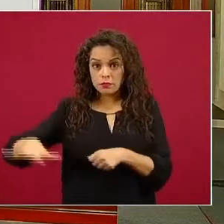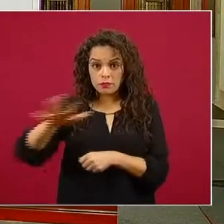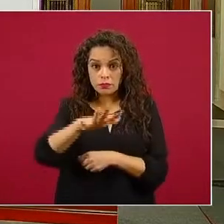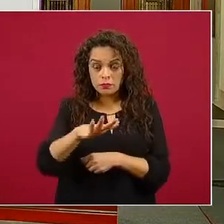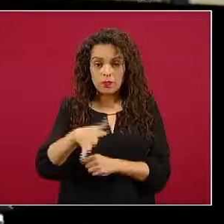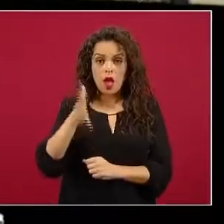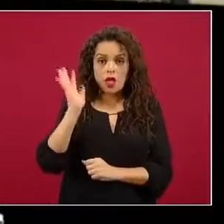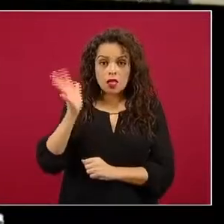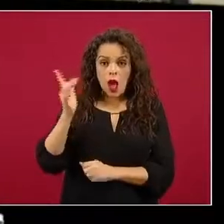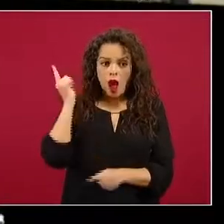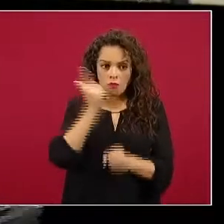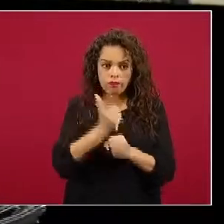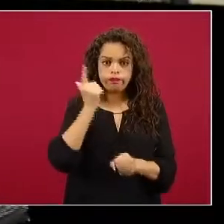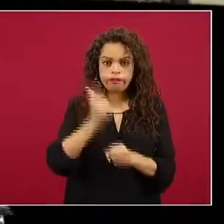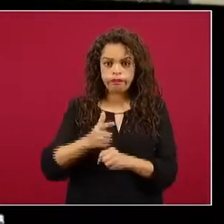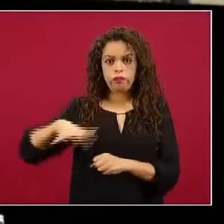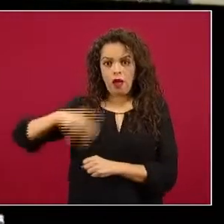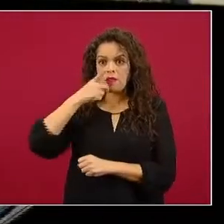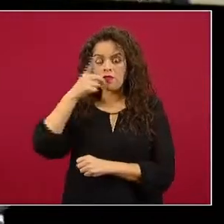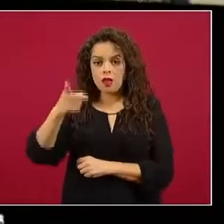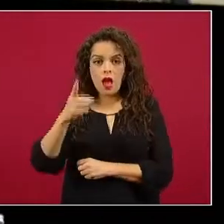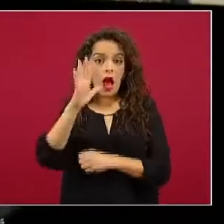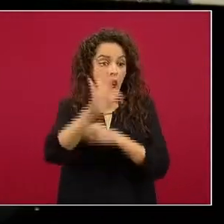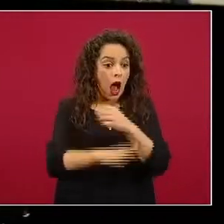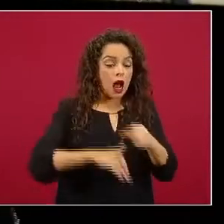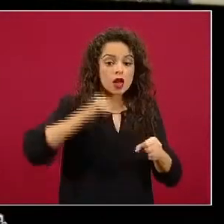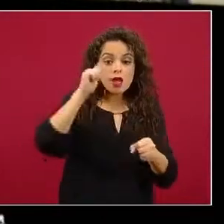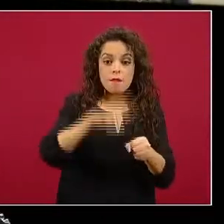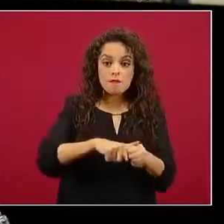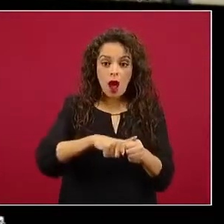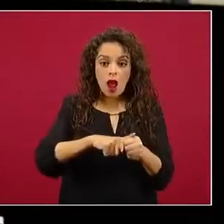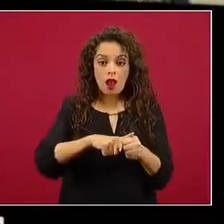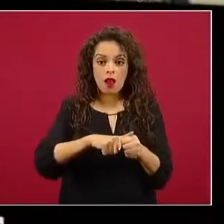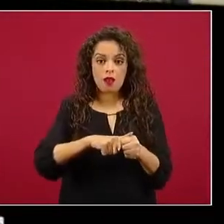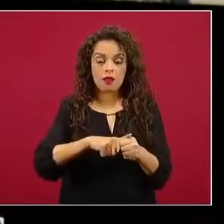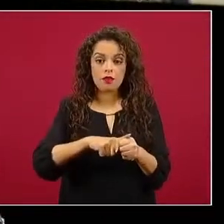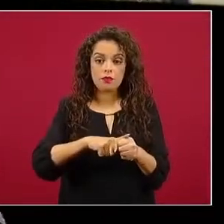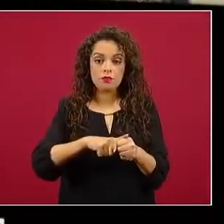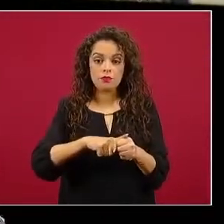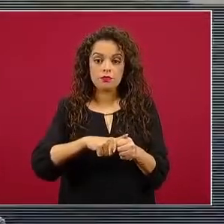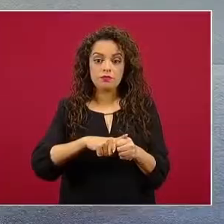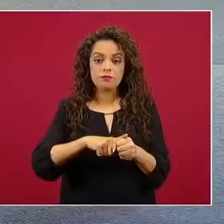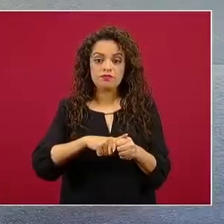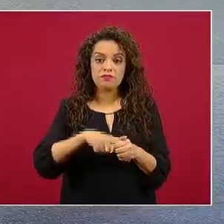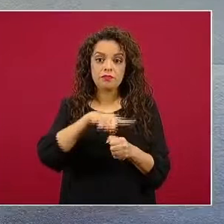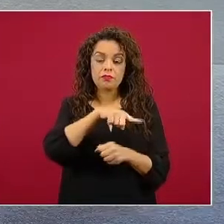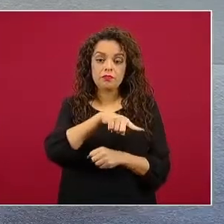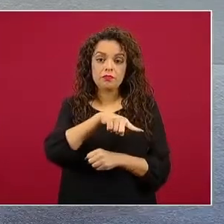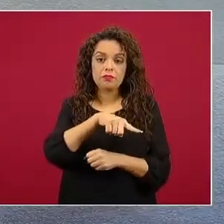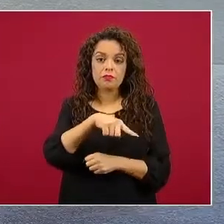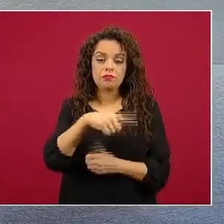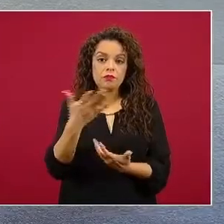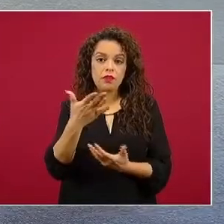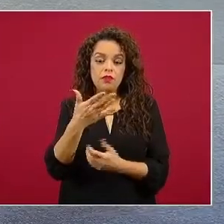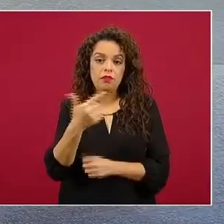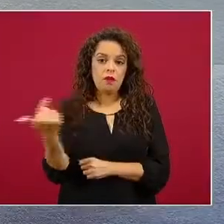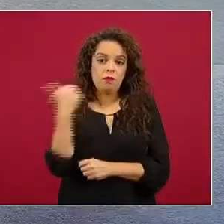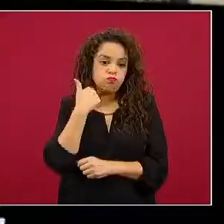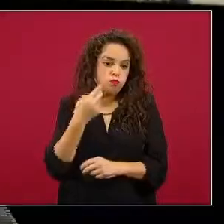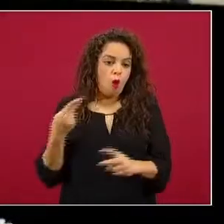documentado pues que a los pobres animales los hacen que ahora sí que sacrificados sin ningún tipo de